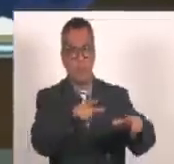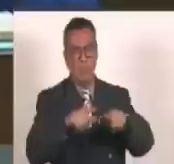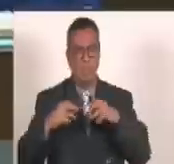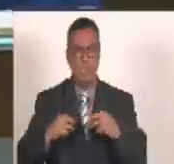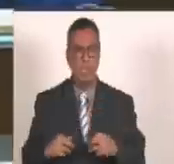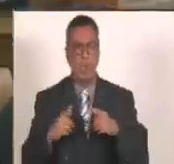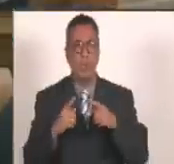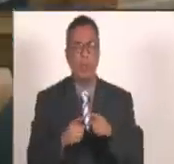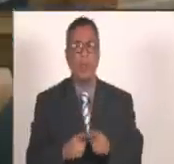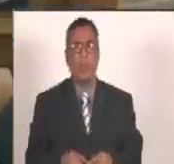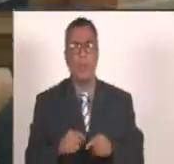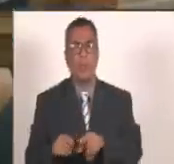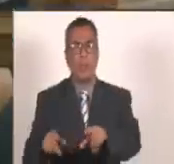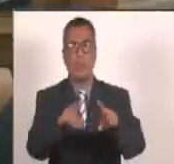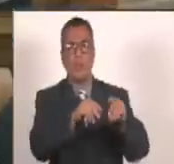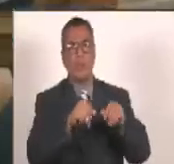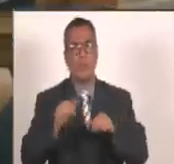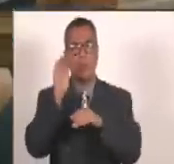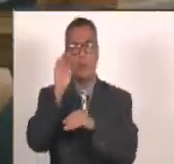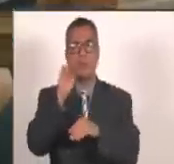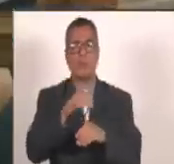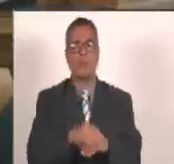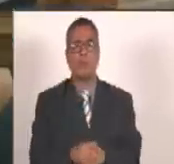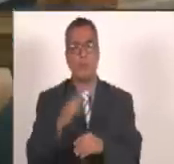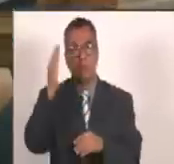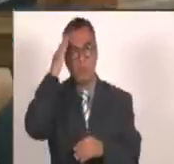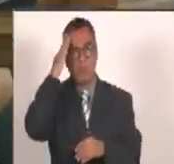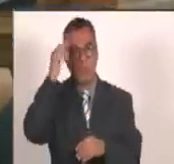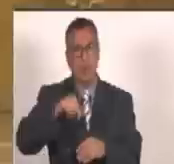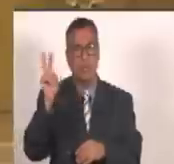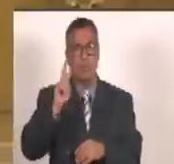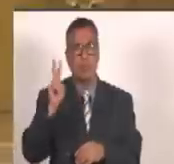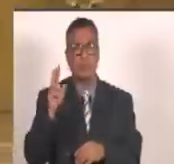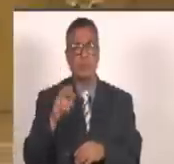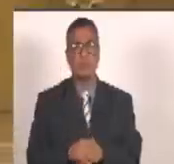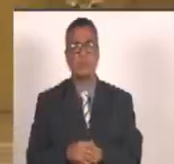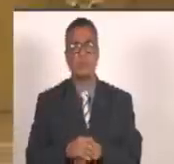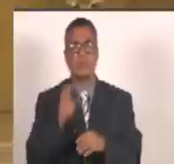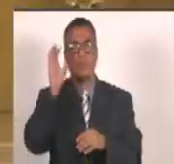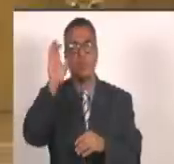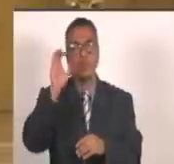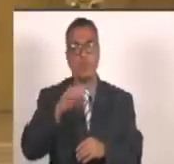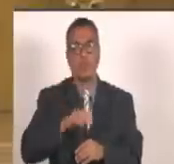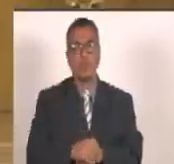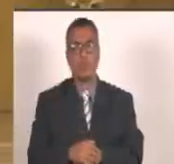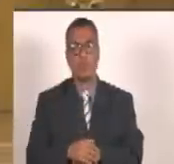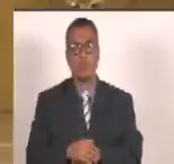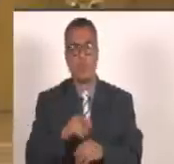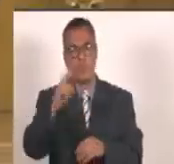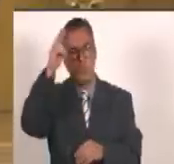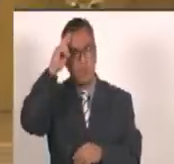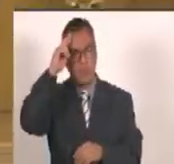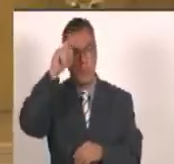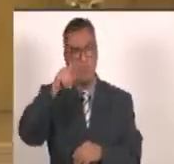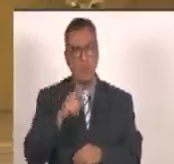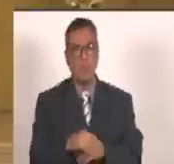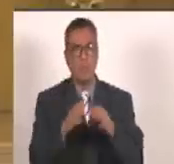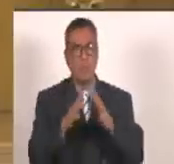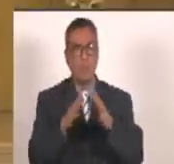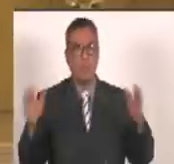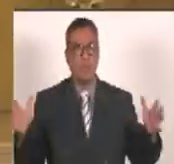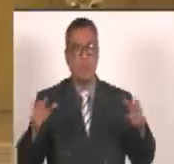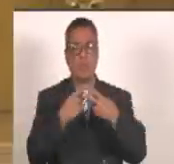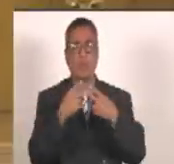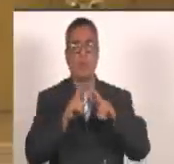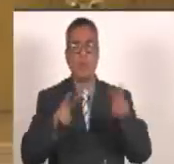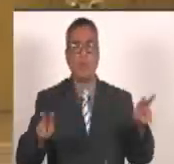las oportunidades, es la tierra del futuro. Saben que Venezuela es el país bajo el respeto de un gigante